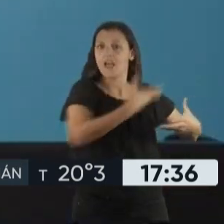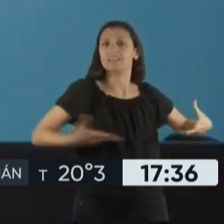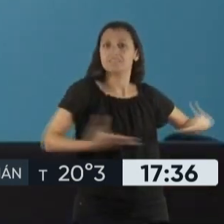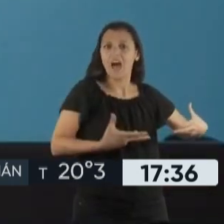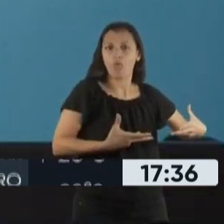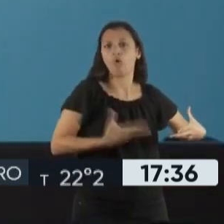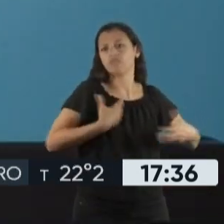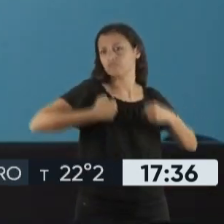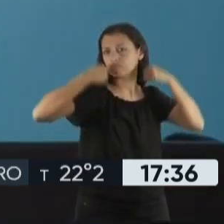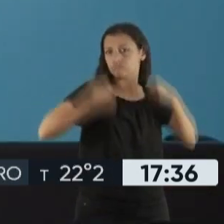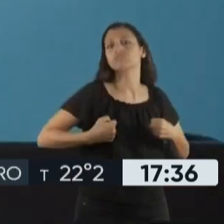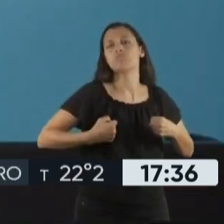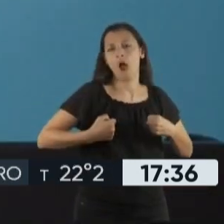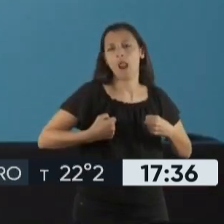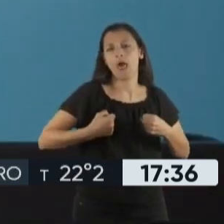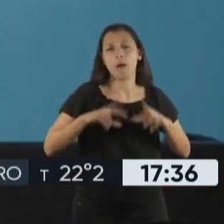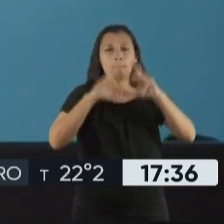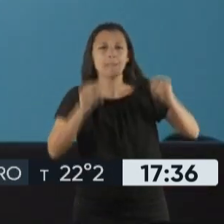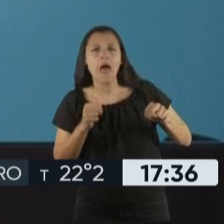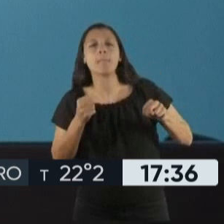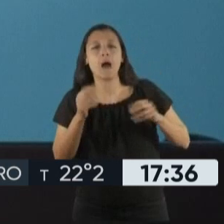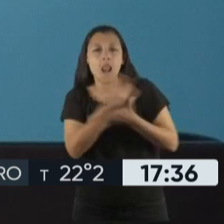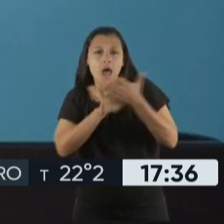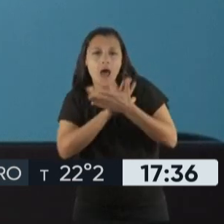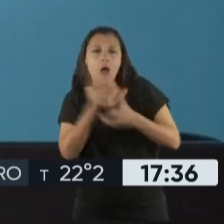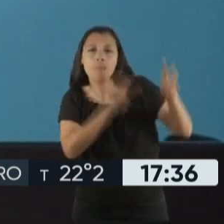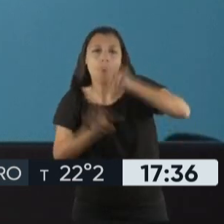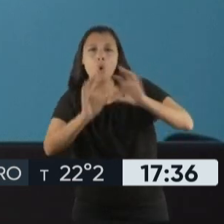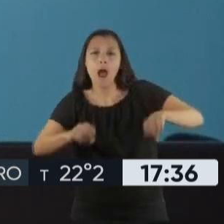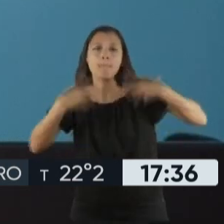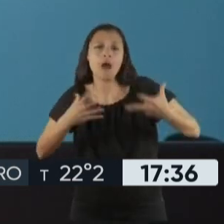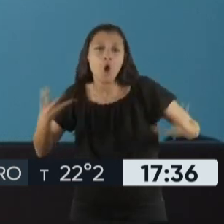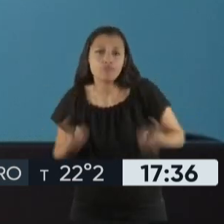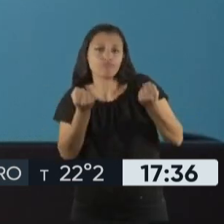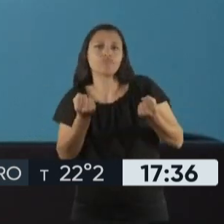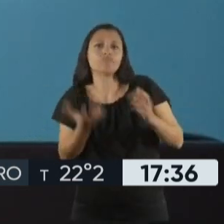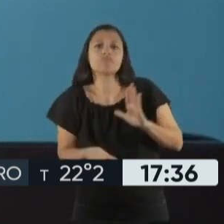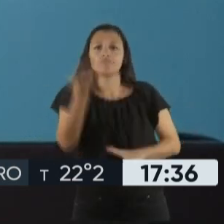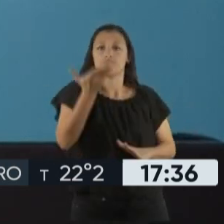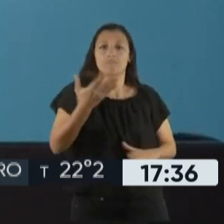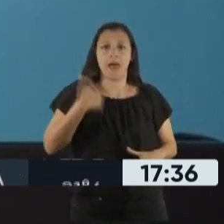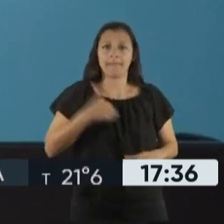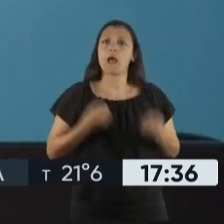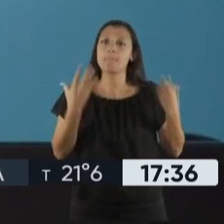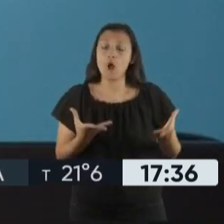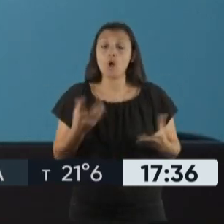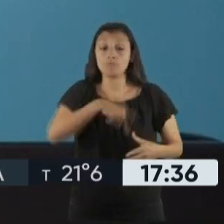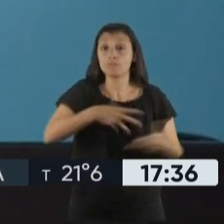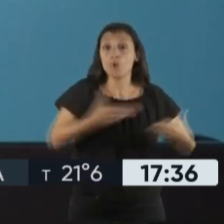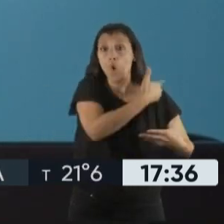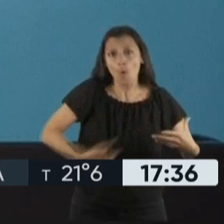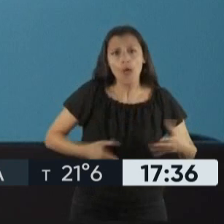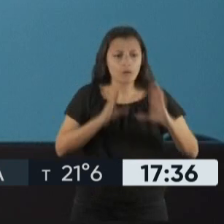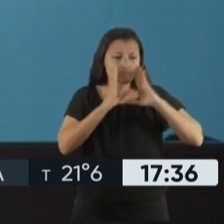gran resiliencia para sostenerse y para recuperarse. Hubo un gobierno que priorizó el trabajo y la